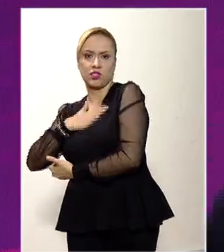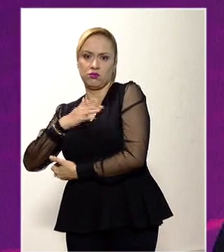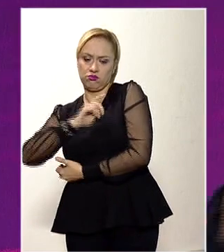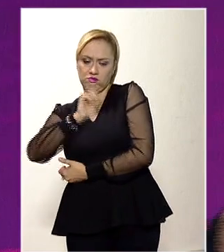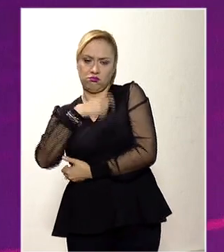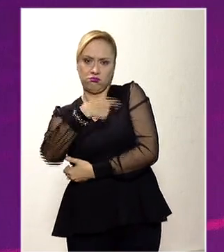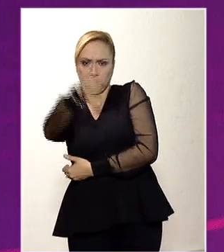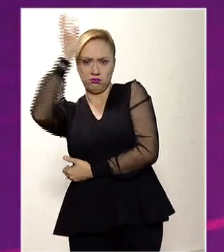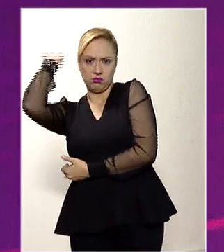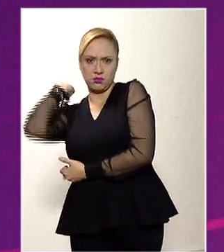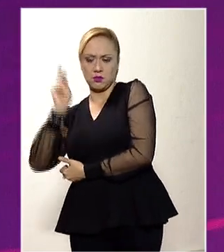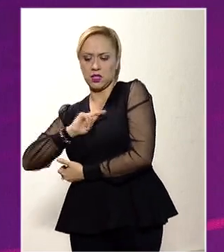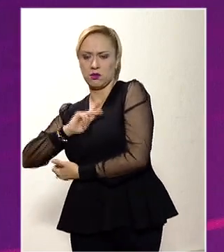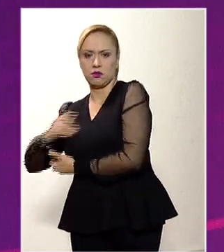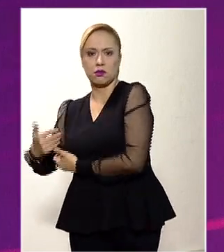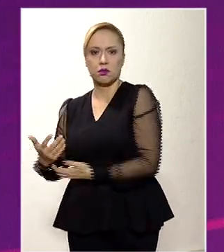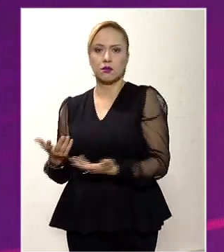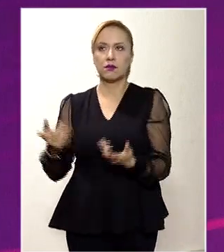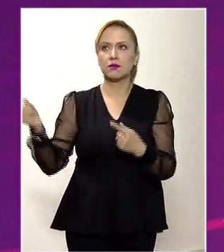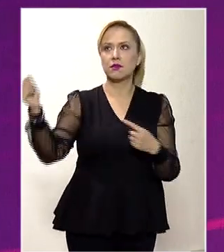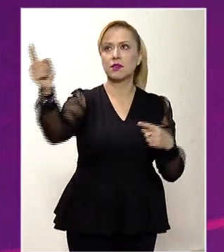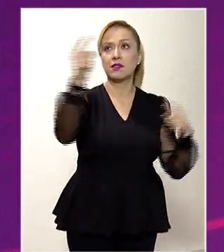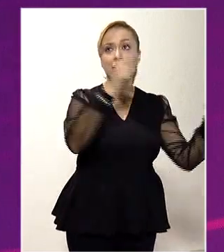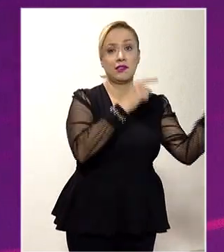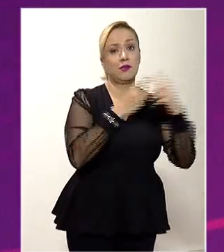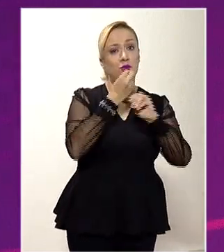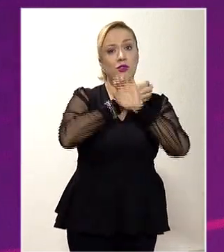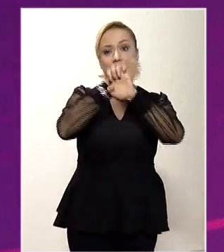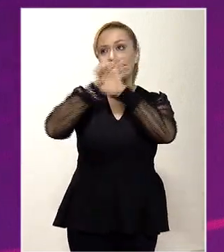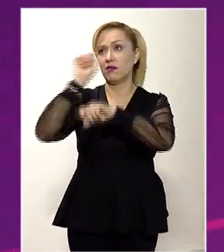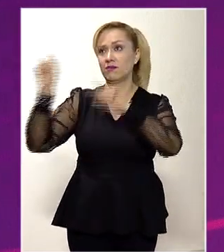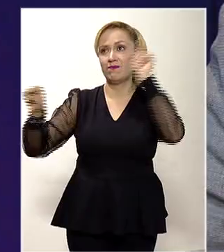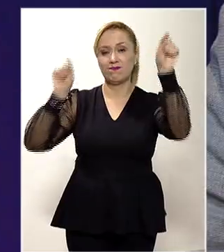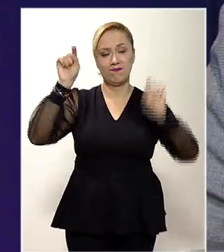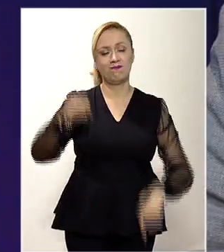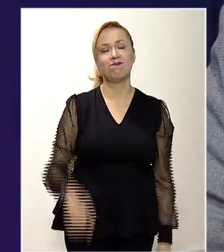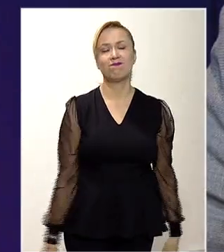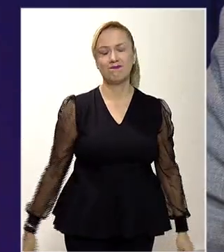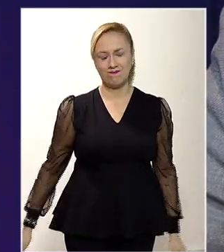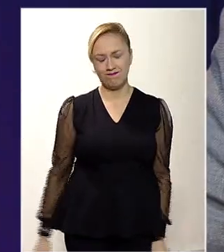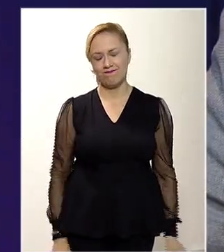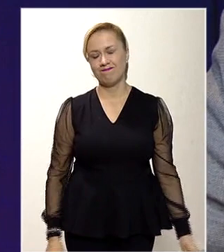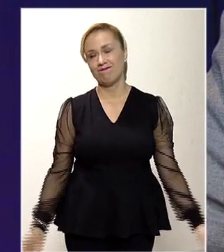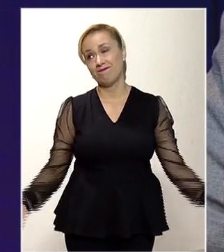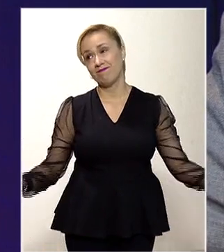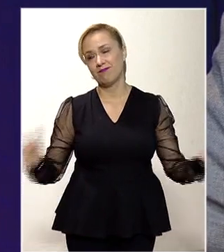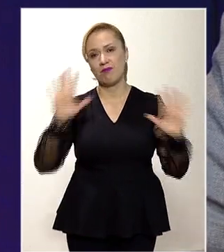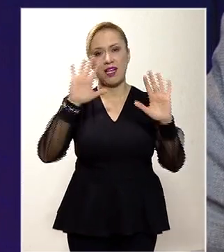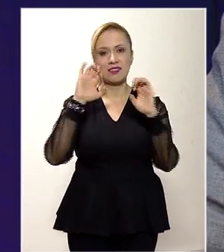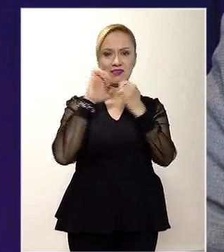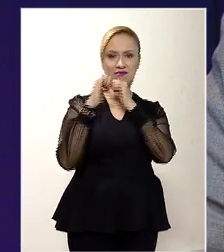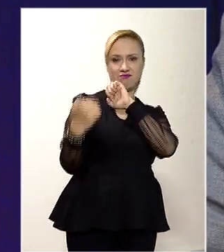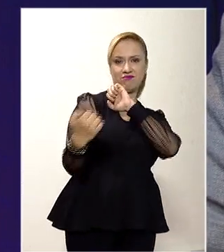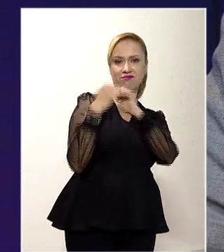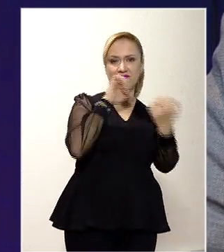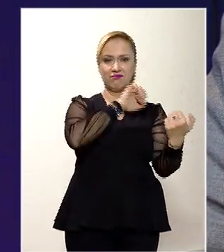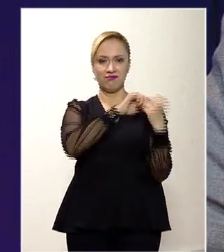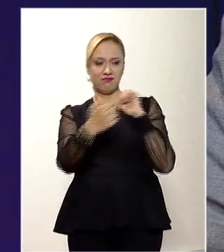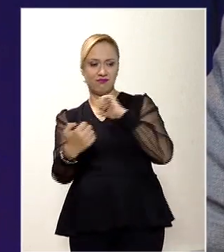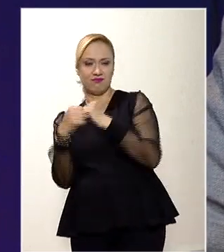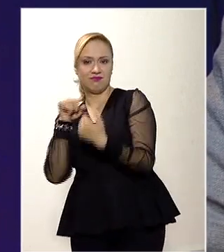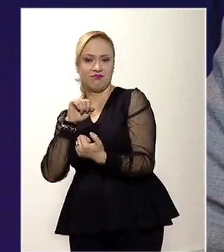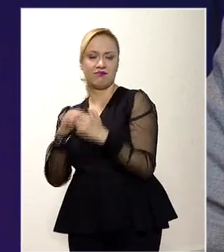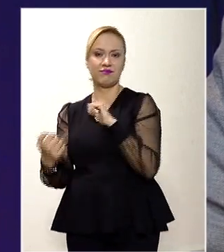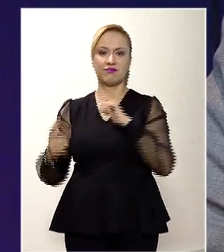no te doy nada. Entonces, en varios estados se está viendo mucho esta como conflicto, rivalidad entre la comisión y